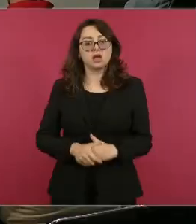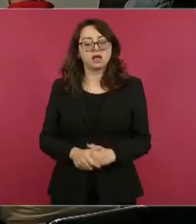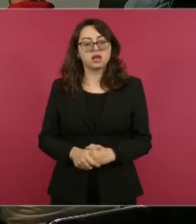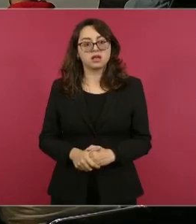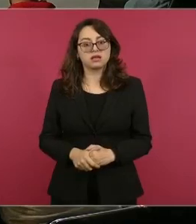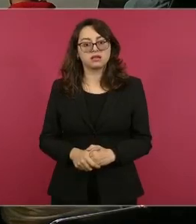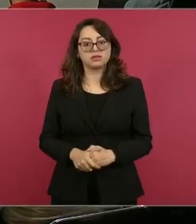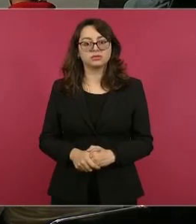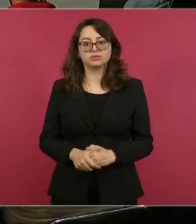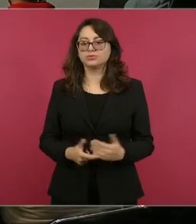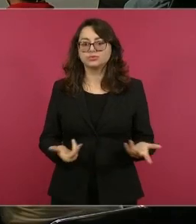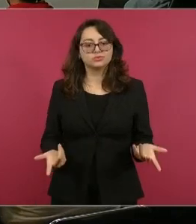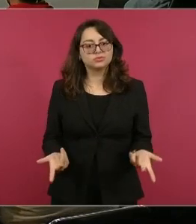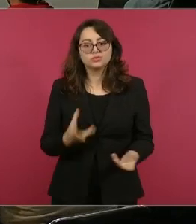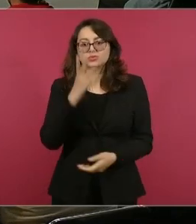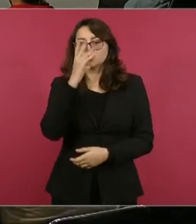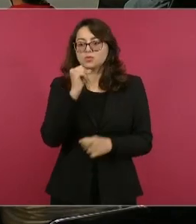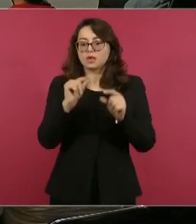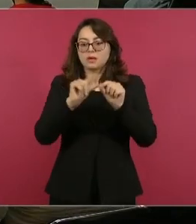Entonces,